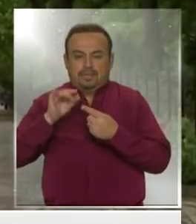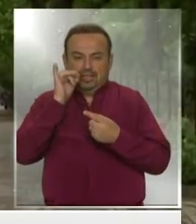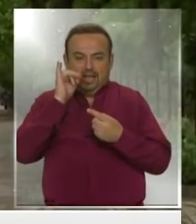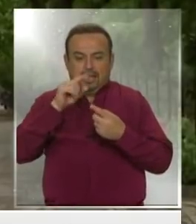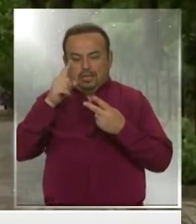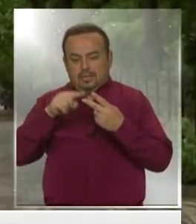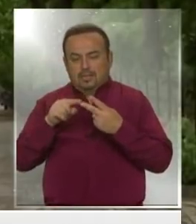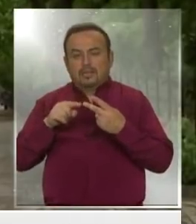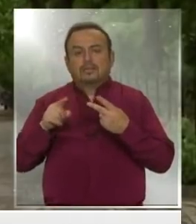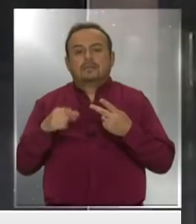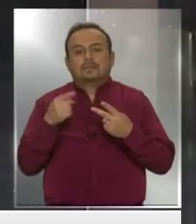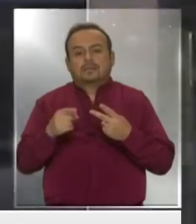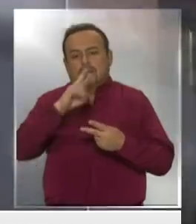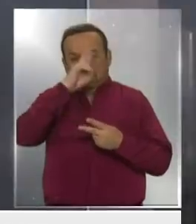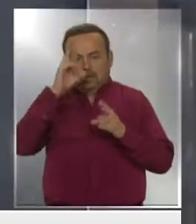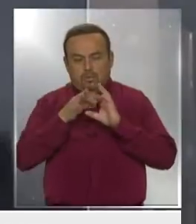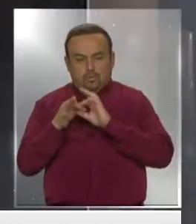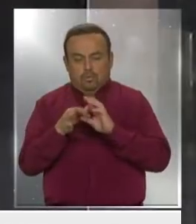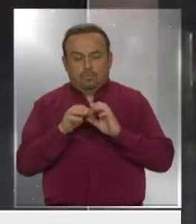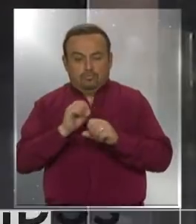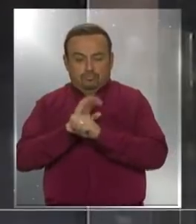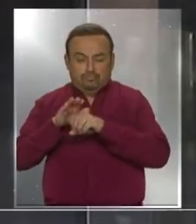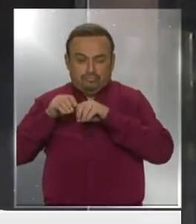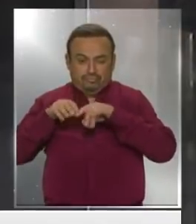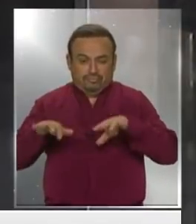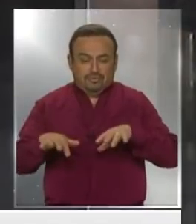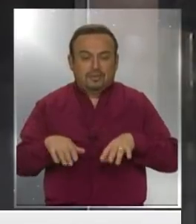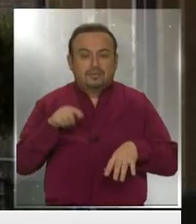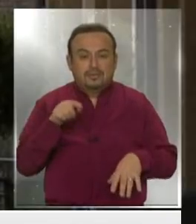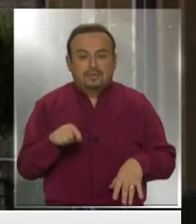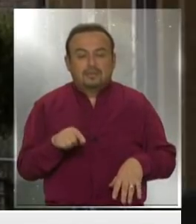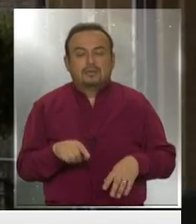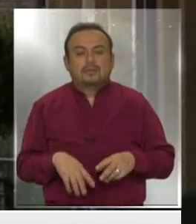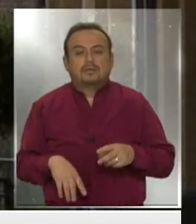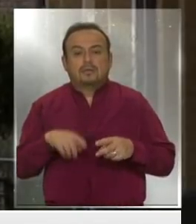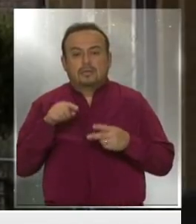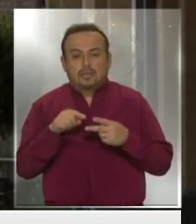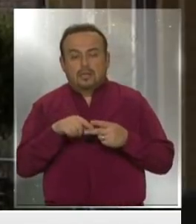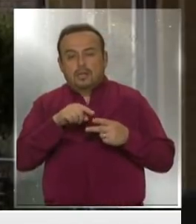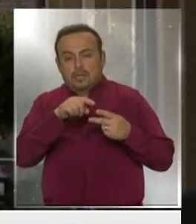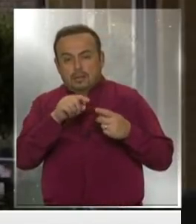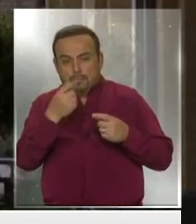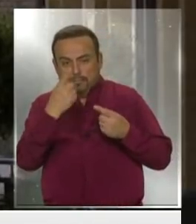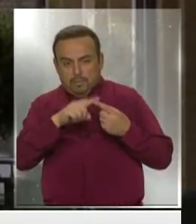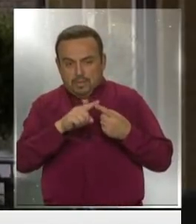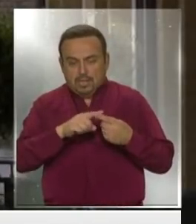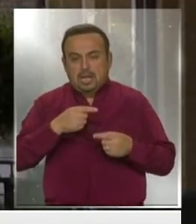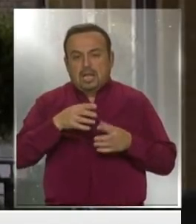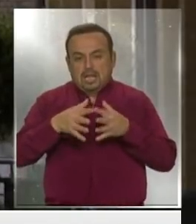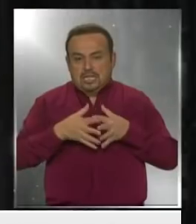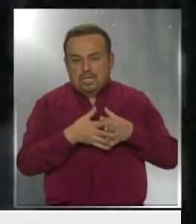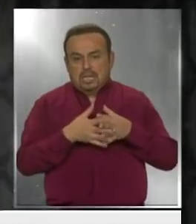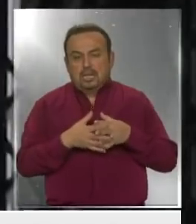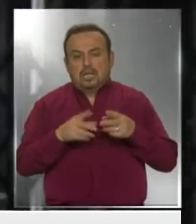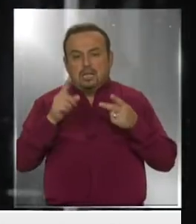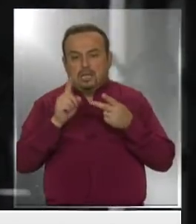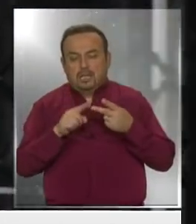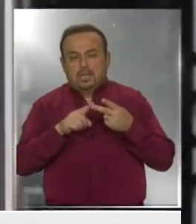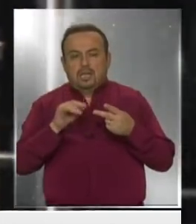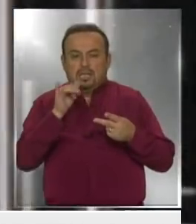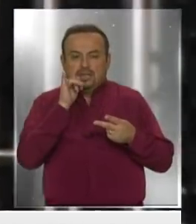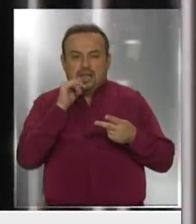oficiales de Europa por la pandemia del coronavirus y se ubica solo detrás de Estados Unidos e Italia a nivel